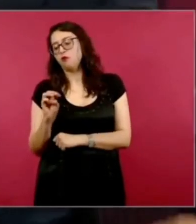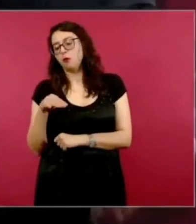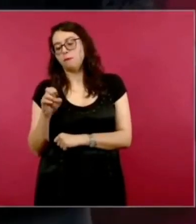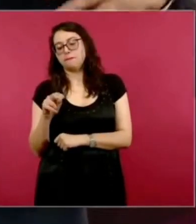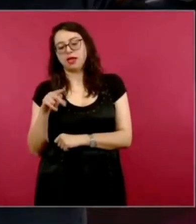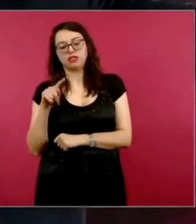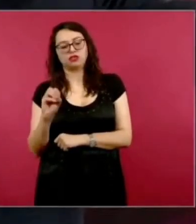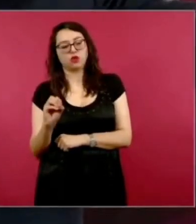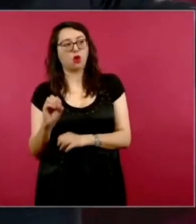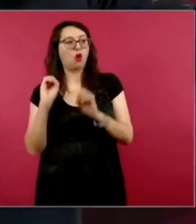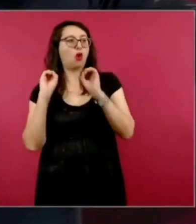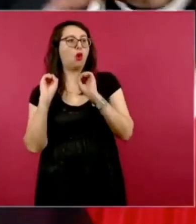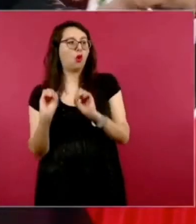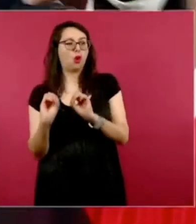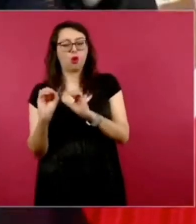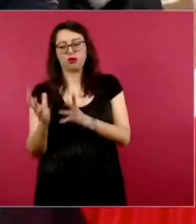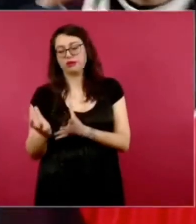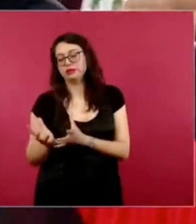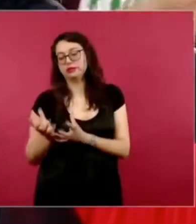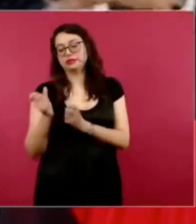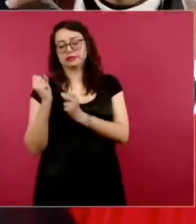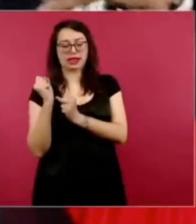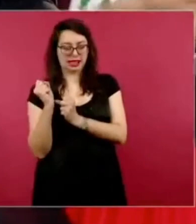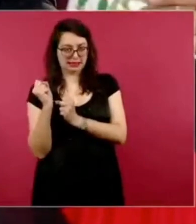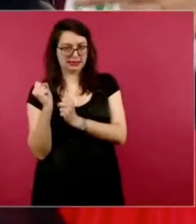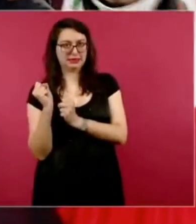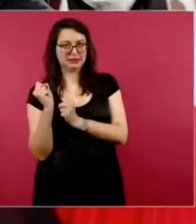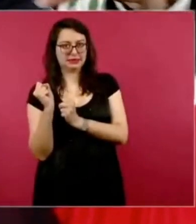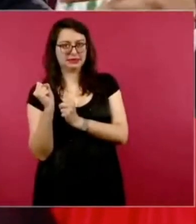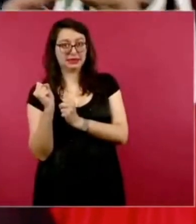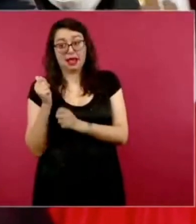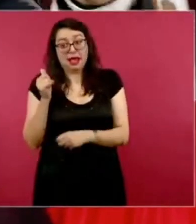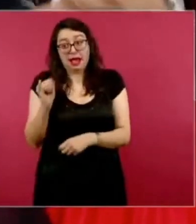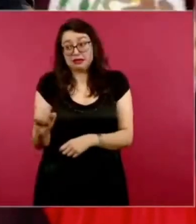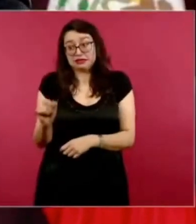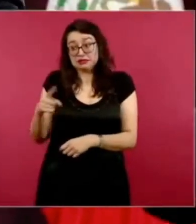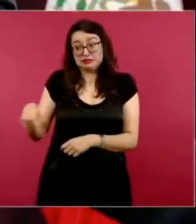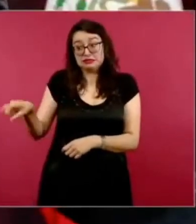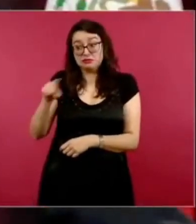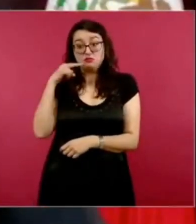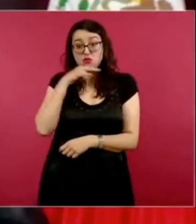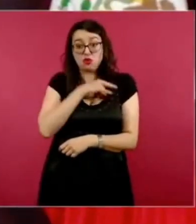se construye toda la red ferroviaria por empresas extranjeras